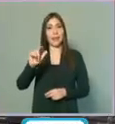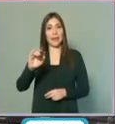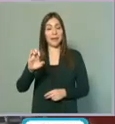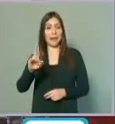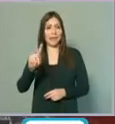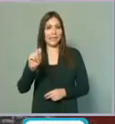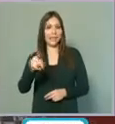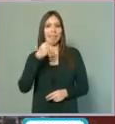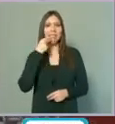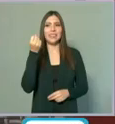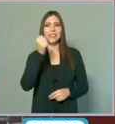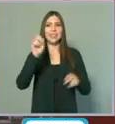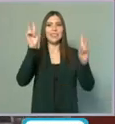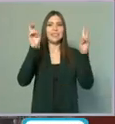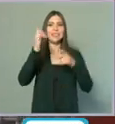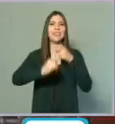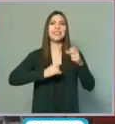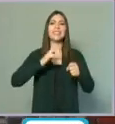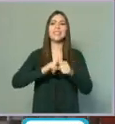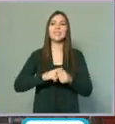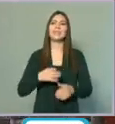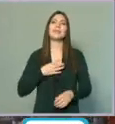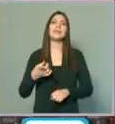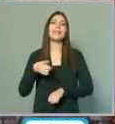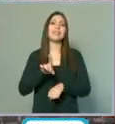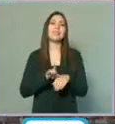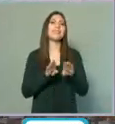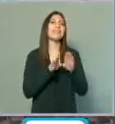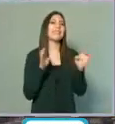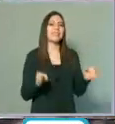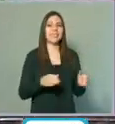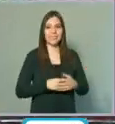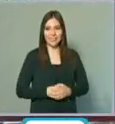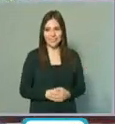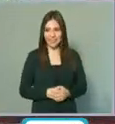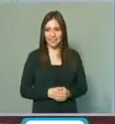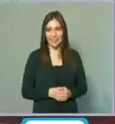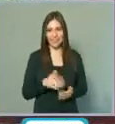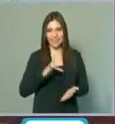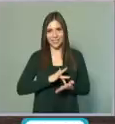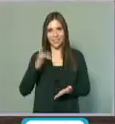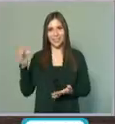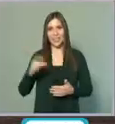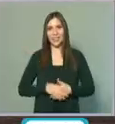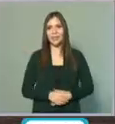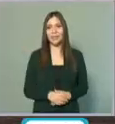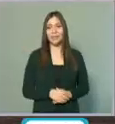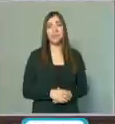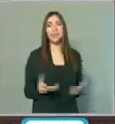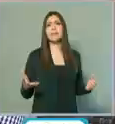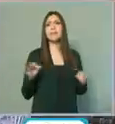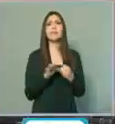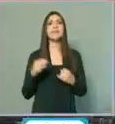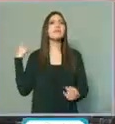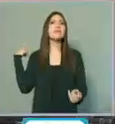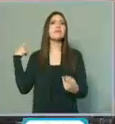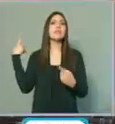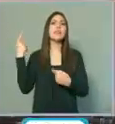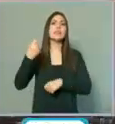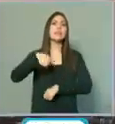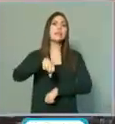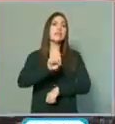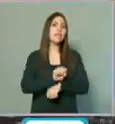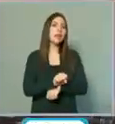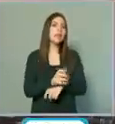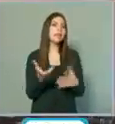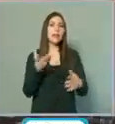es internacionalista. ¿Cómo estás? Buenos días. Y bienvenido, Buenos muy días. buenos días. Buenos días. Pues en las últimas semanas, desde que